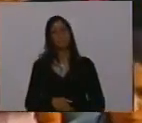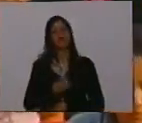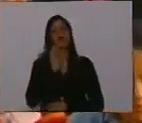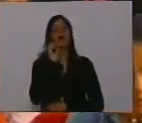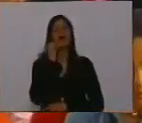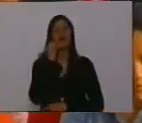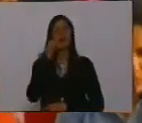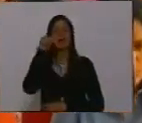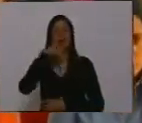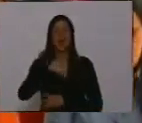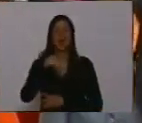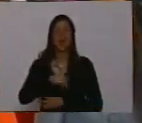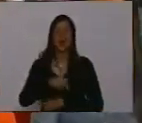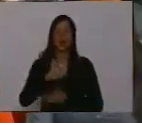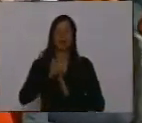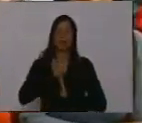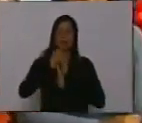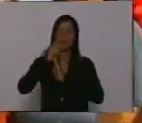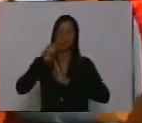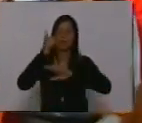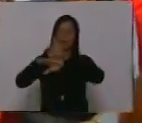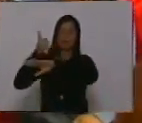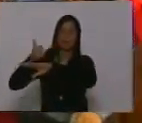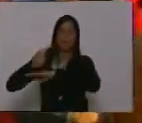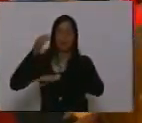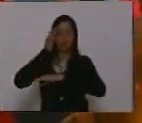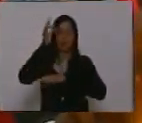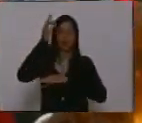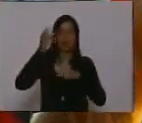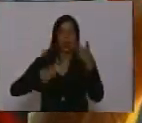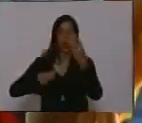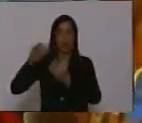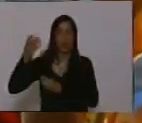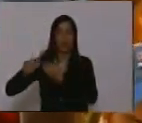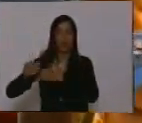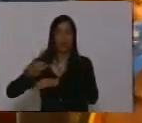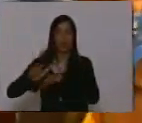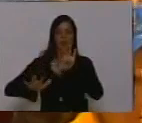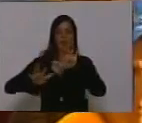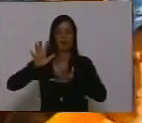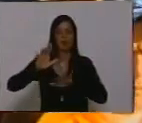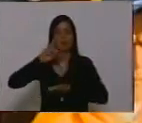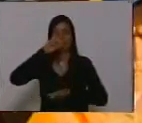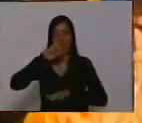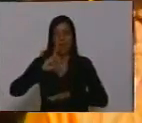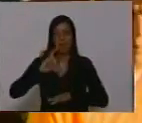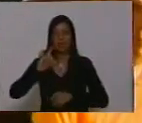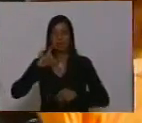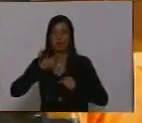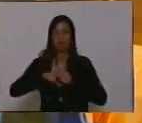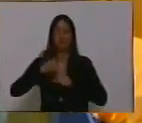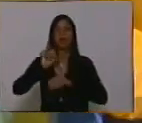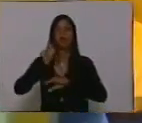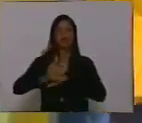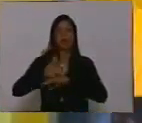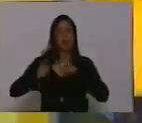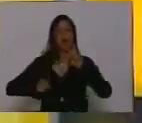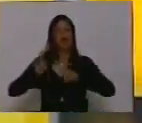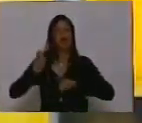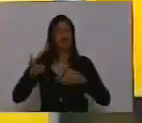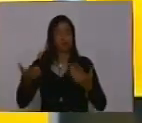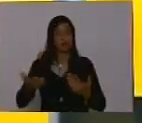que hoy son voceros de nuestros consejos comunales, que con 15 años de edad ya son protagonistas. Es